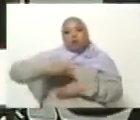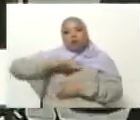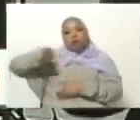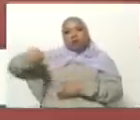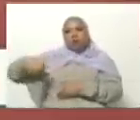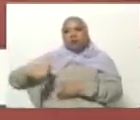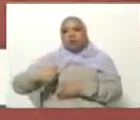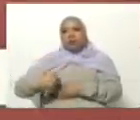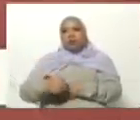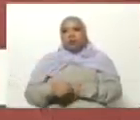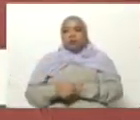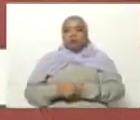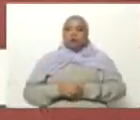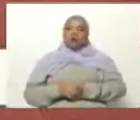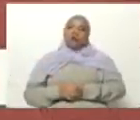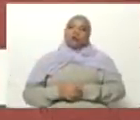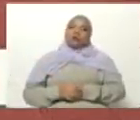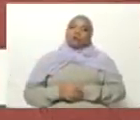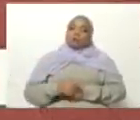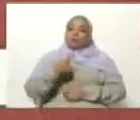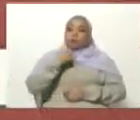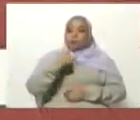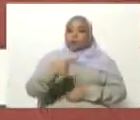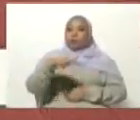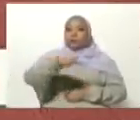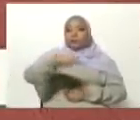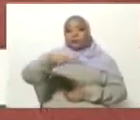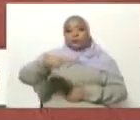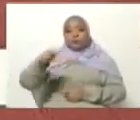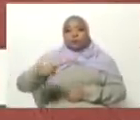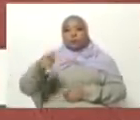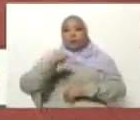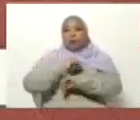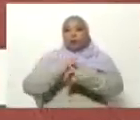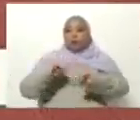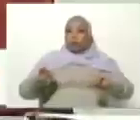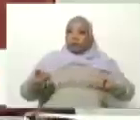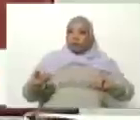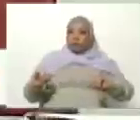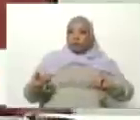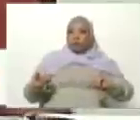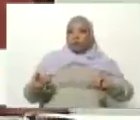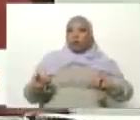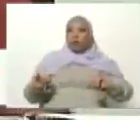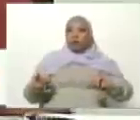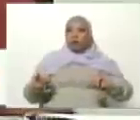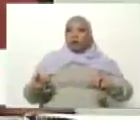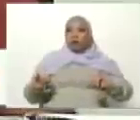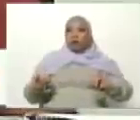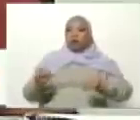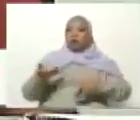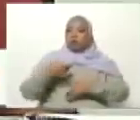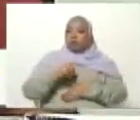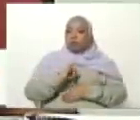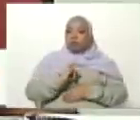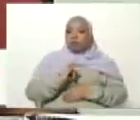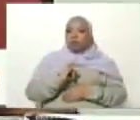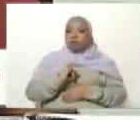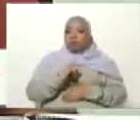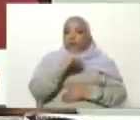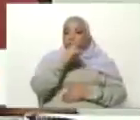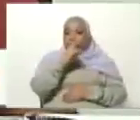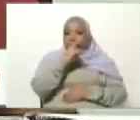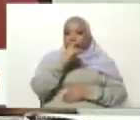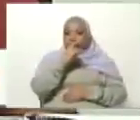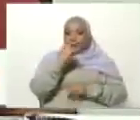nosotros. Y lo que dice al final, Andrea, es, fíjate, que